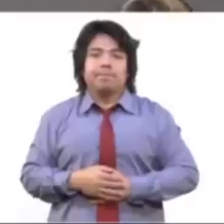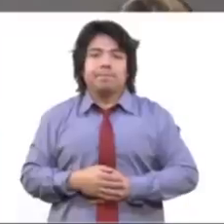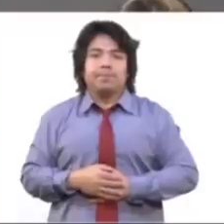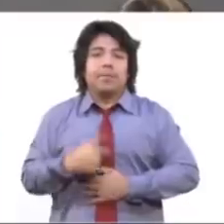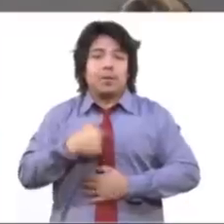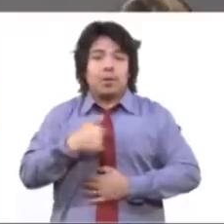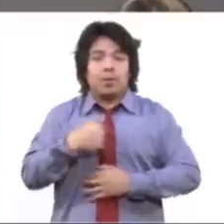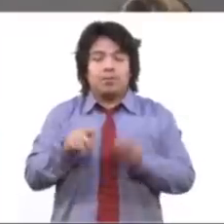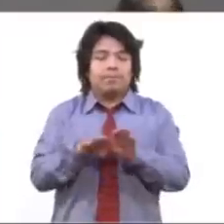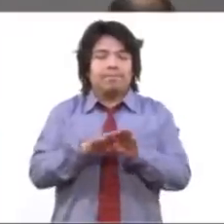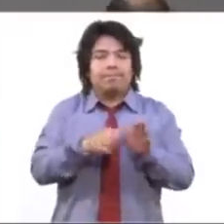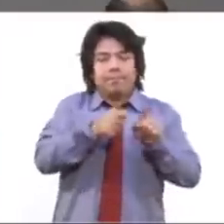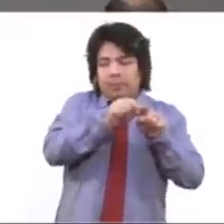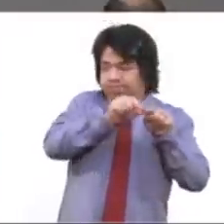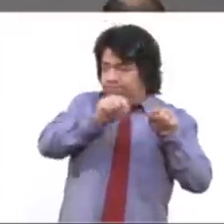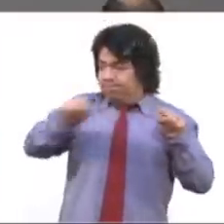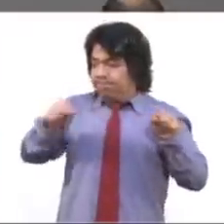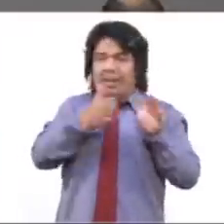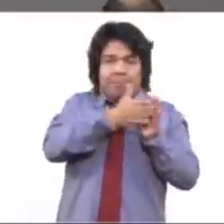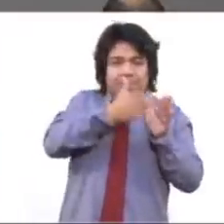Voy a hacer una línea de tiempo.